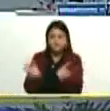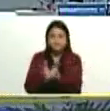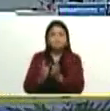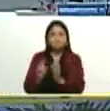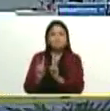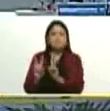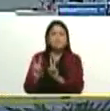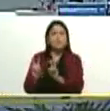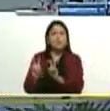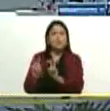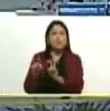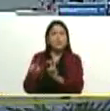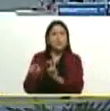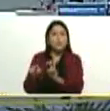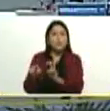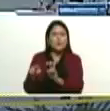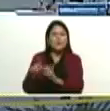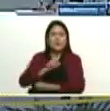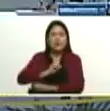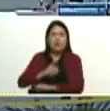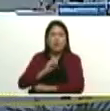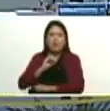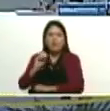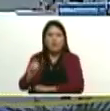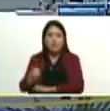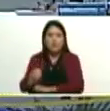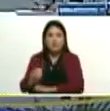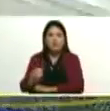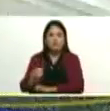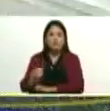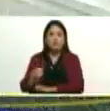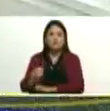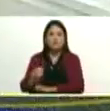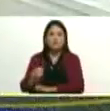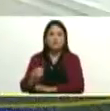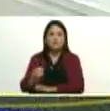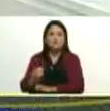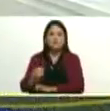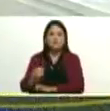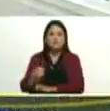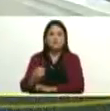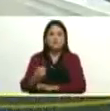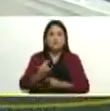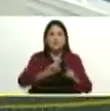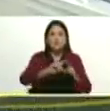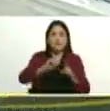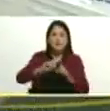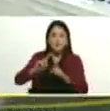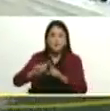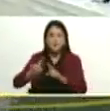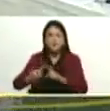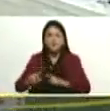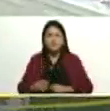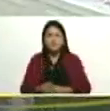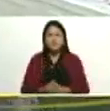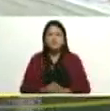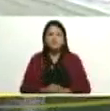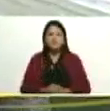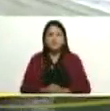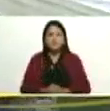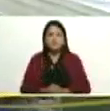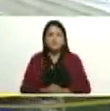de un mundo sin imperios, sin hegemones, de un mundo multipolar, multicéntrico,